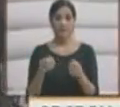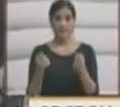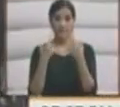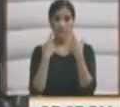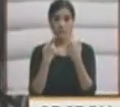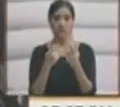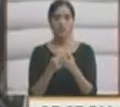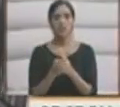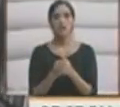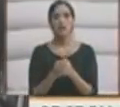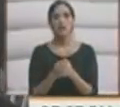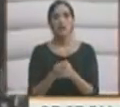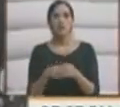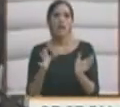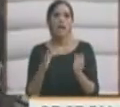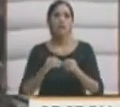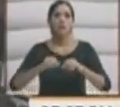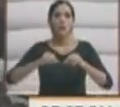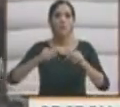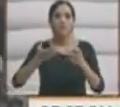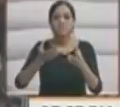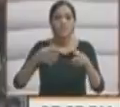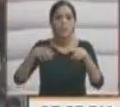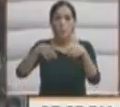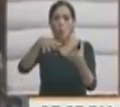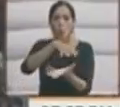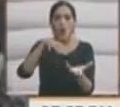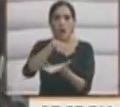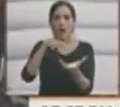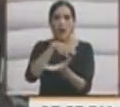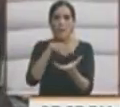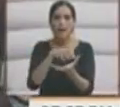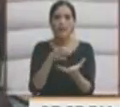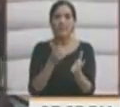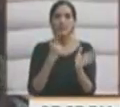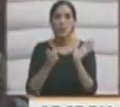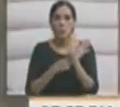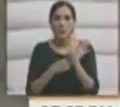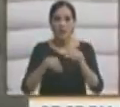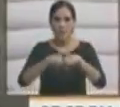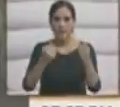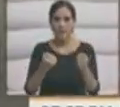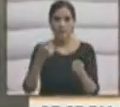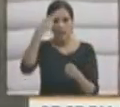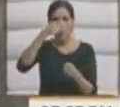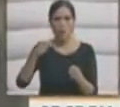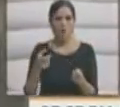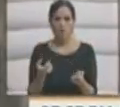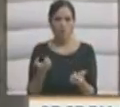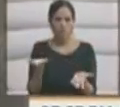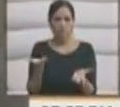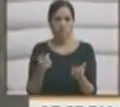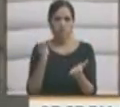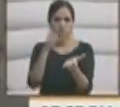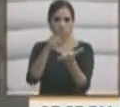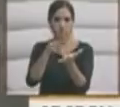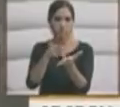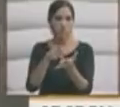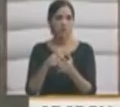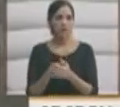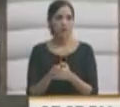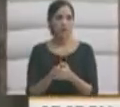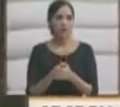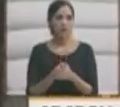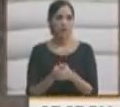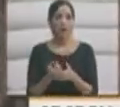se presumen estos delitos que se incumplen acá en estas panaderías, pero el pueblo ya no se come esos cuentos. Hicimos la inspección aquí por una alerta que hizo el